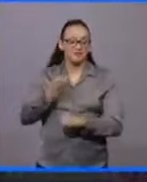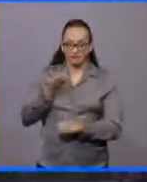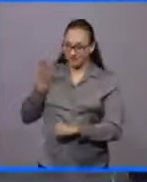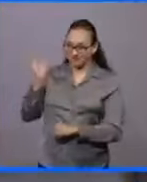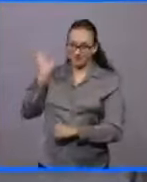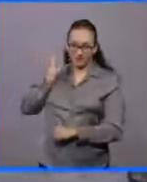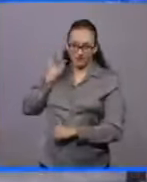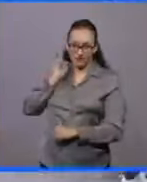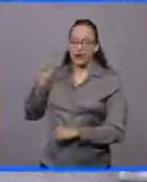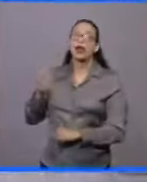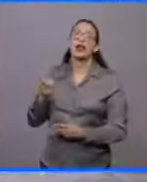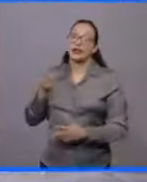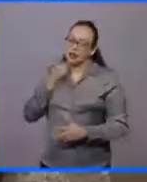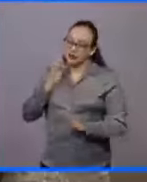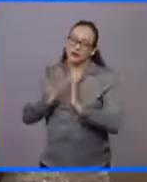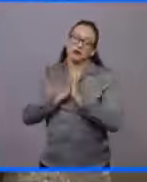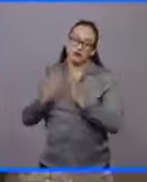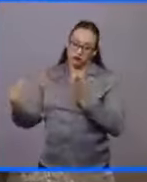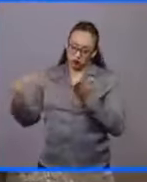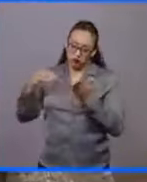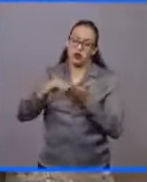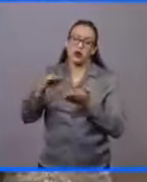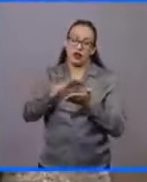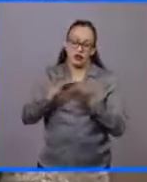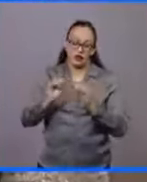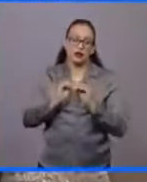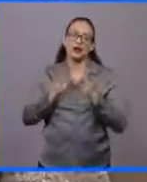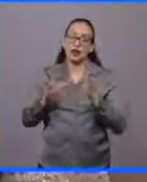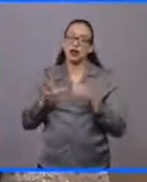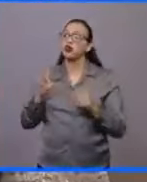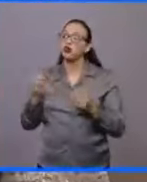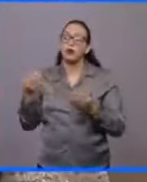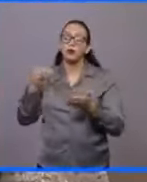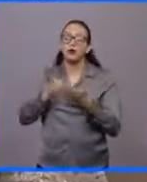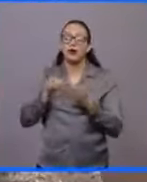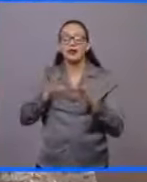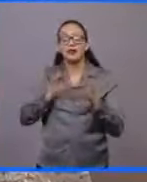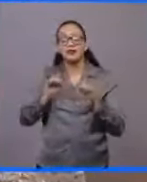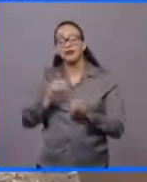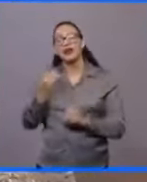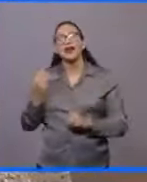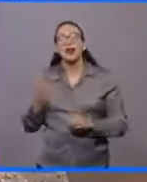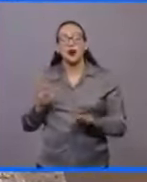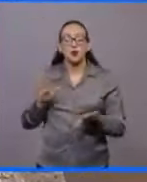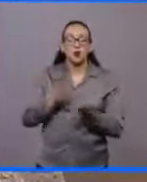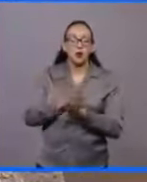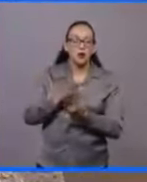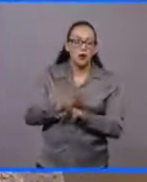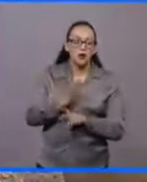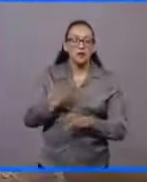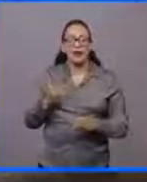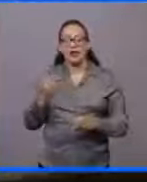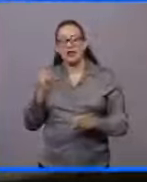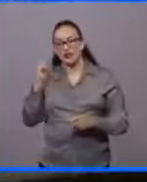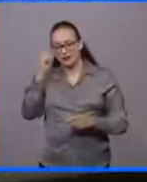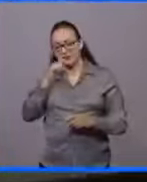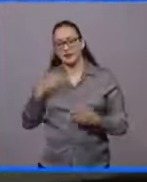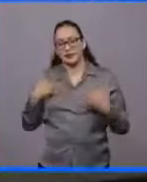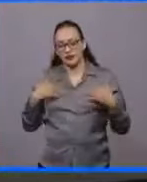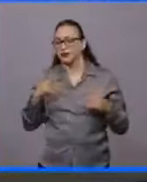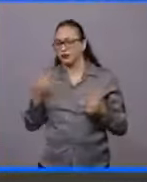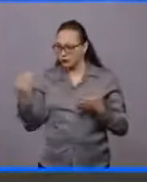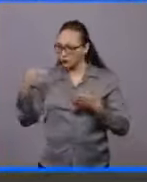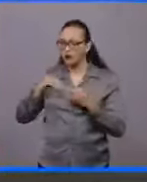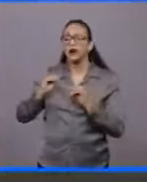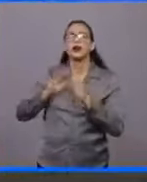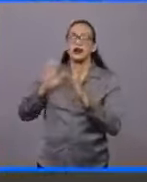del Estado a que, en lo futuro, evite emitir normas con el mismo vicio de inconstitucionalidad. Con información